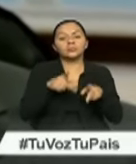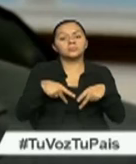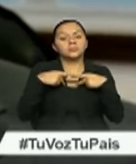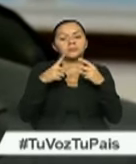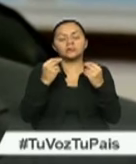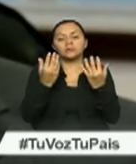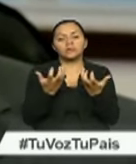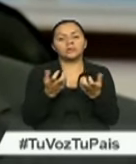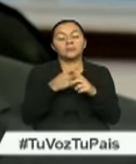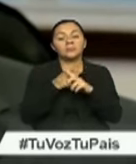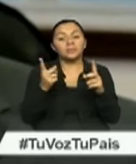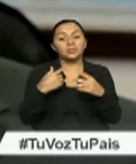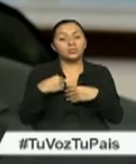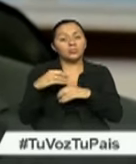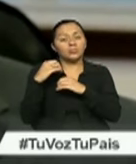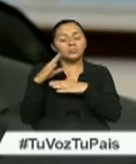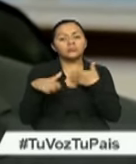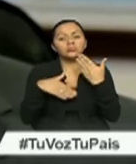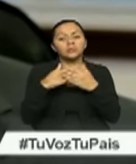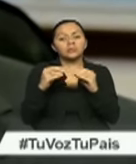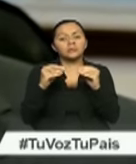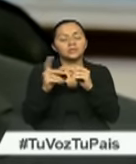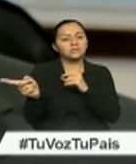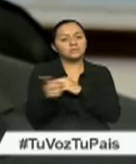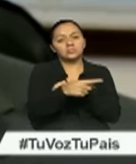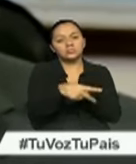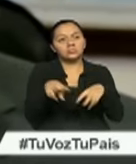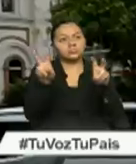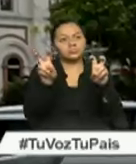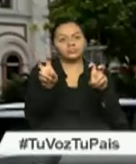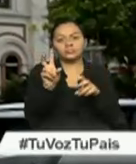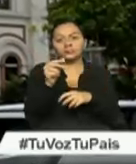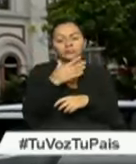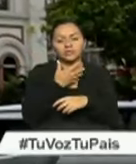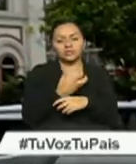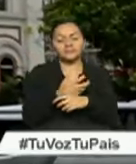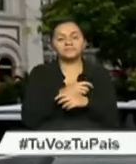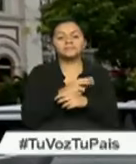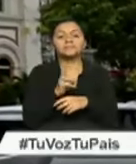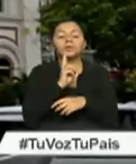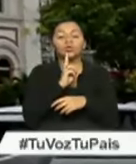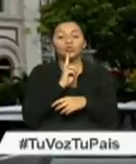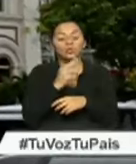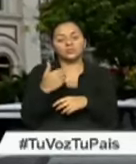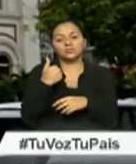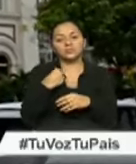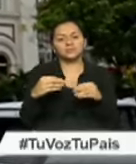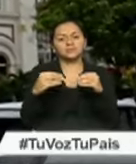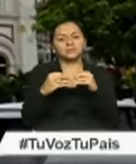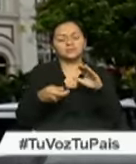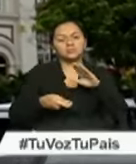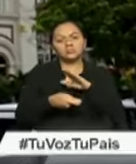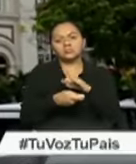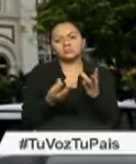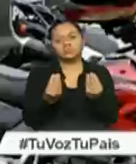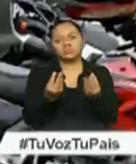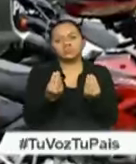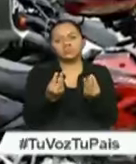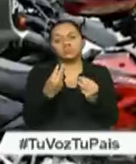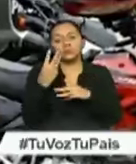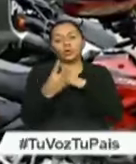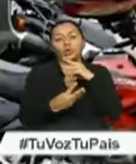ser obligada a participar en las maras o pandillas. Honduras registra una de las tasas de homicidios más altas del